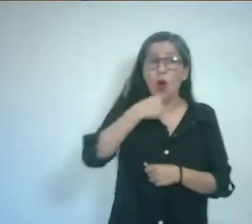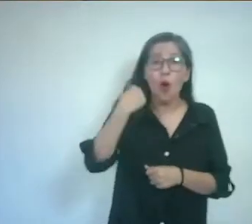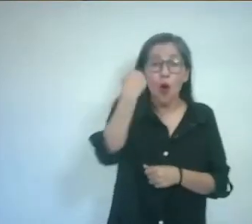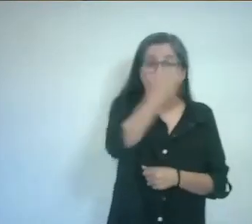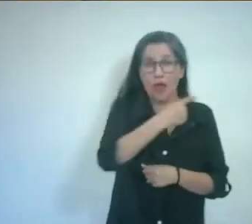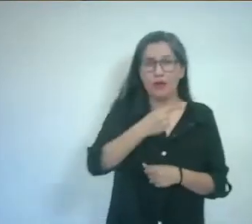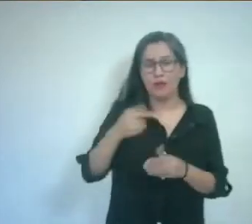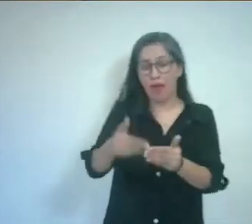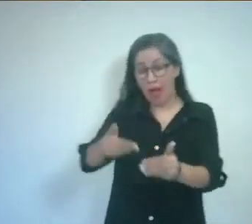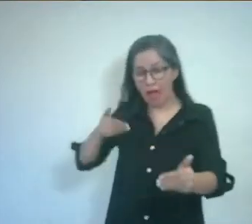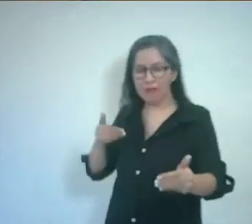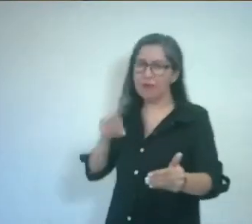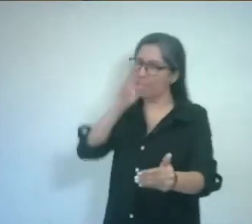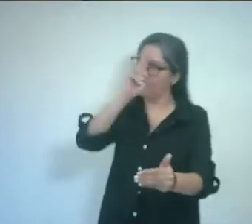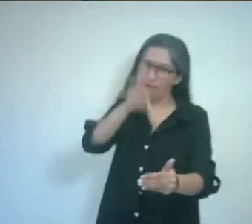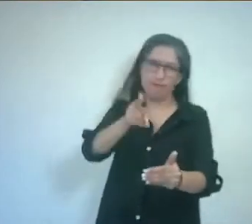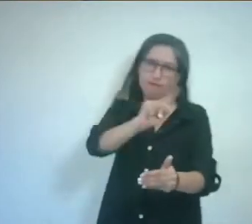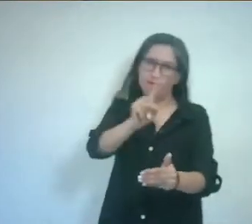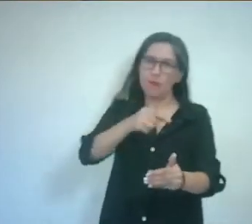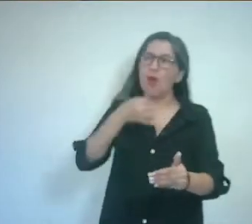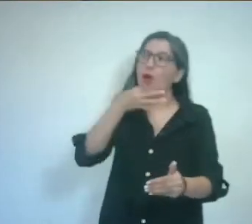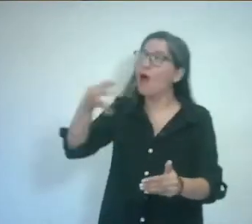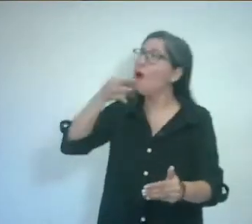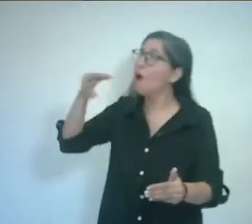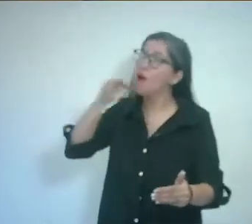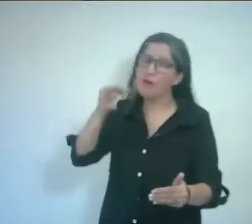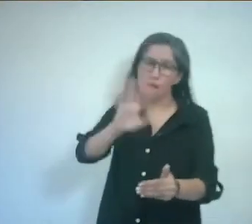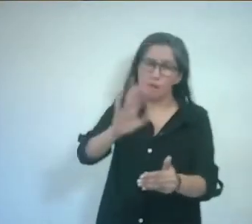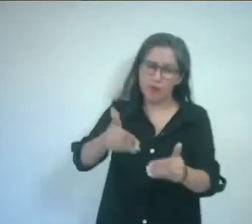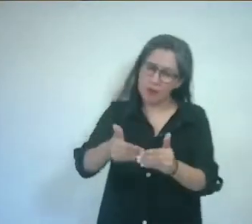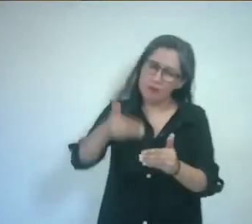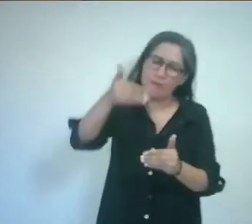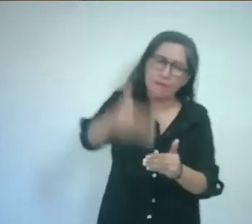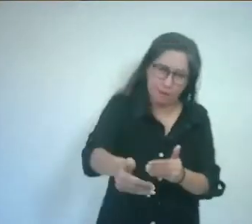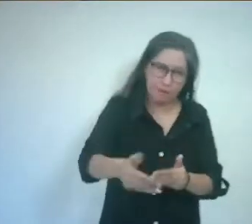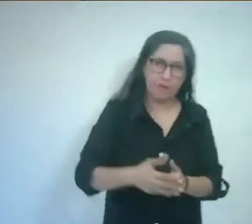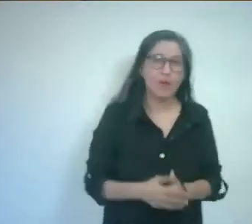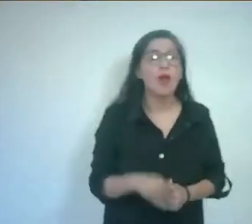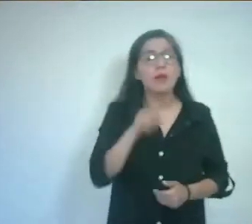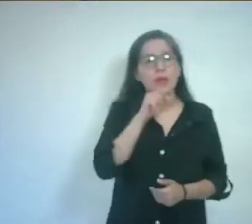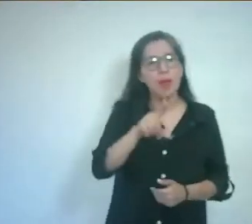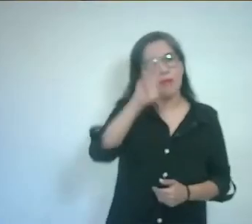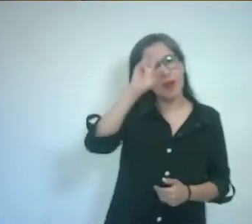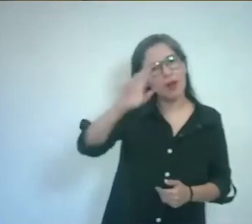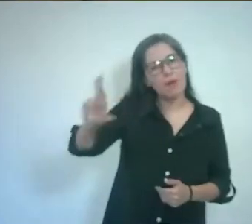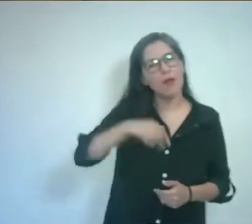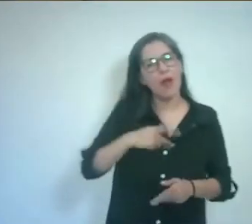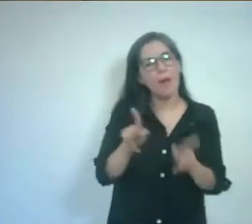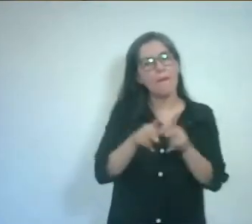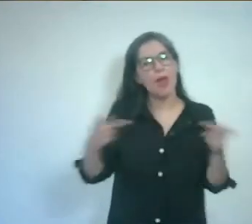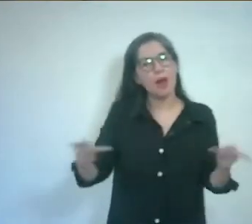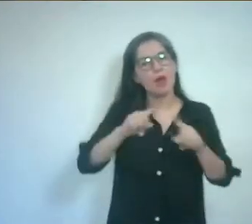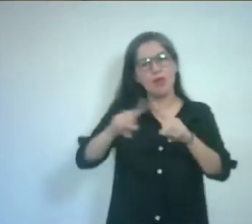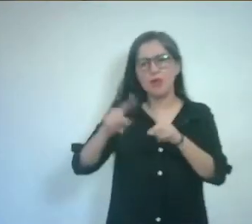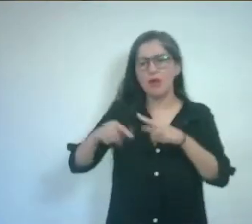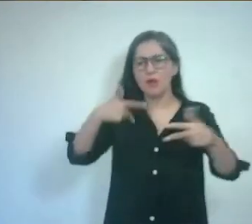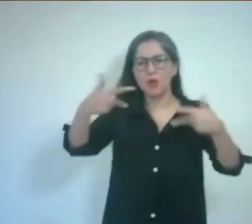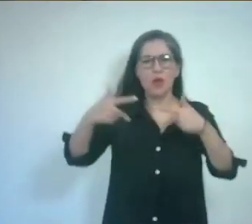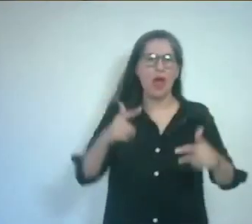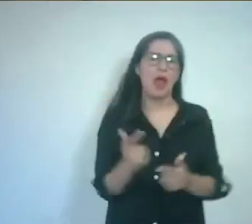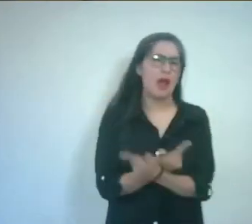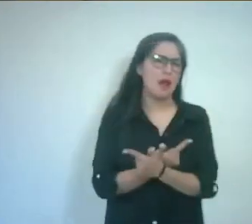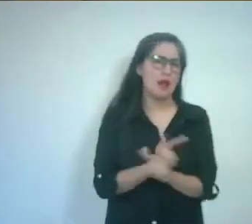les exhortamos a garantizar y respetar el trabajo de las y los periodistas. La libertad de prensa y de expresión son